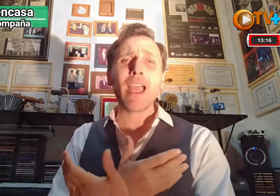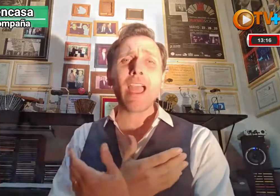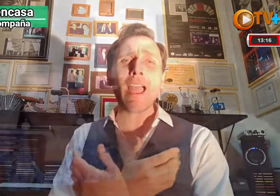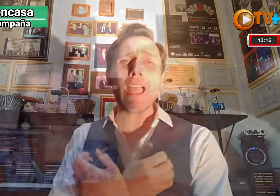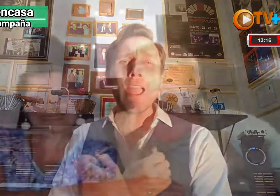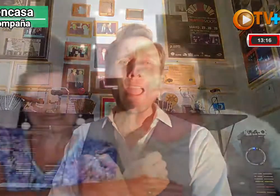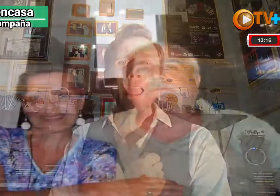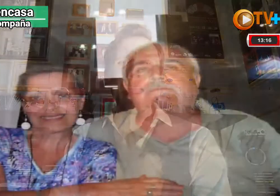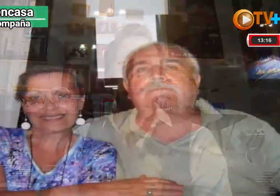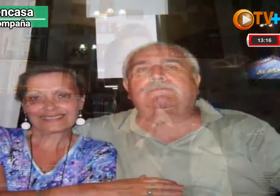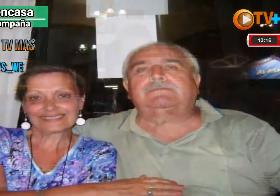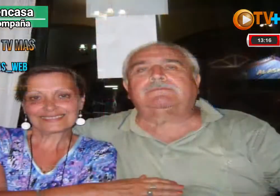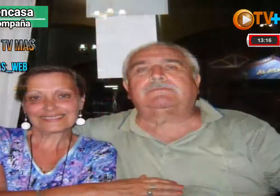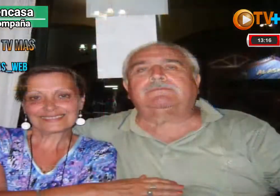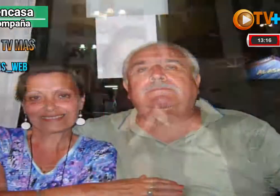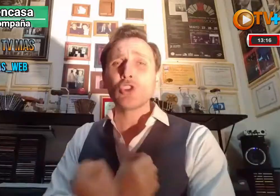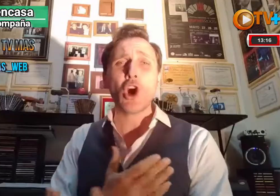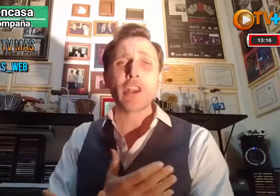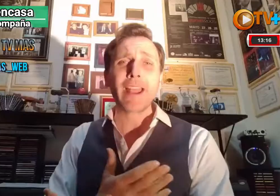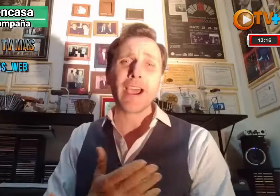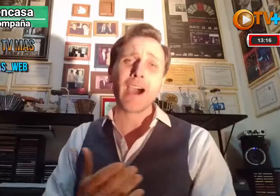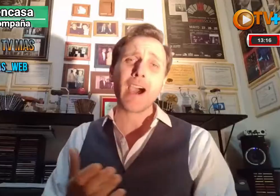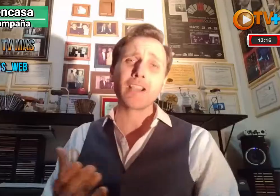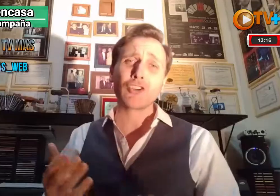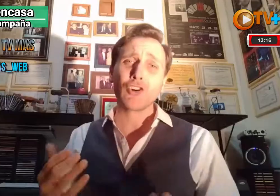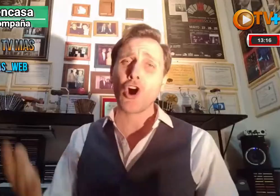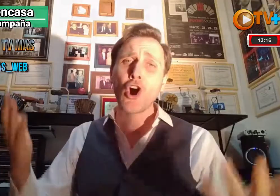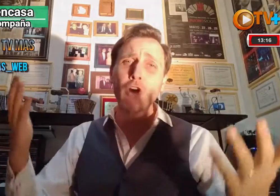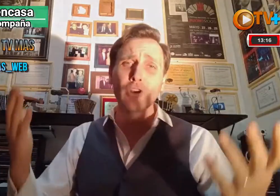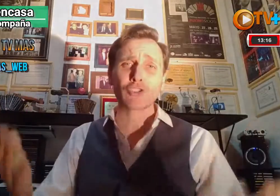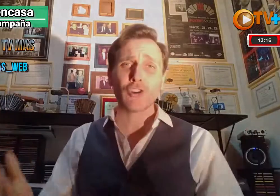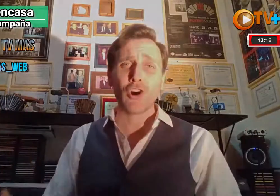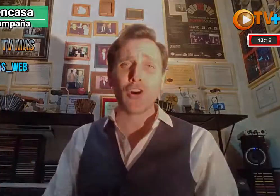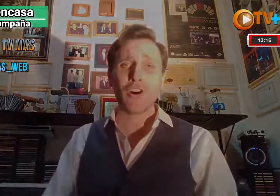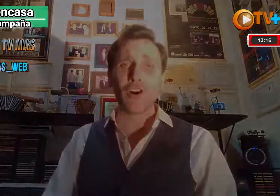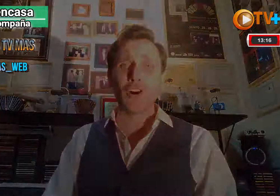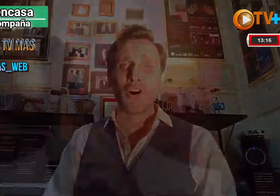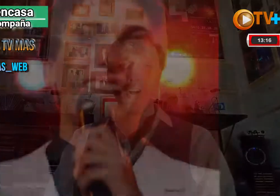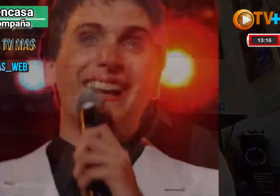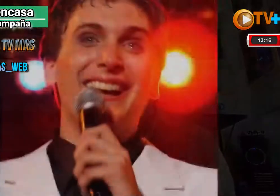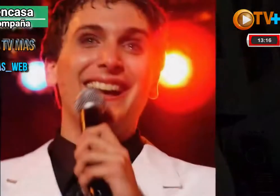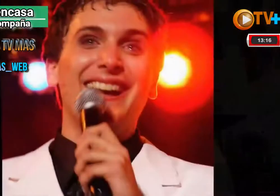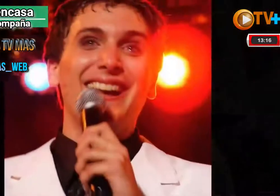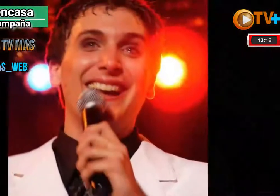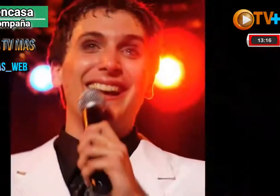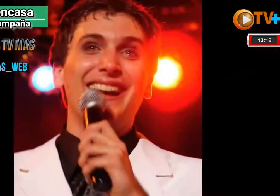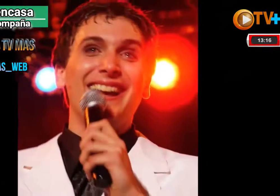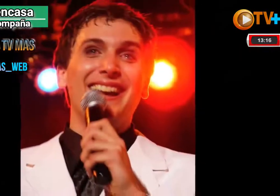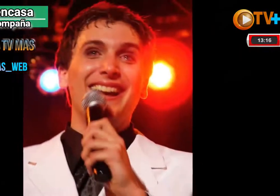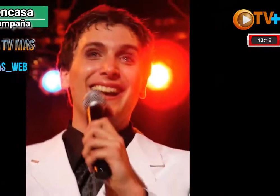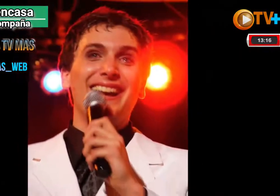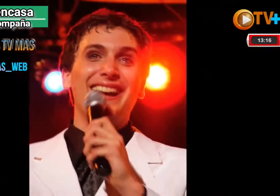la vieja y llorarás como yo.